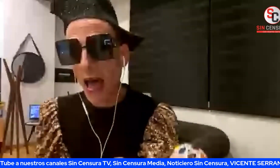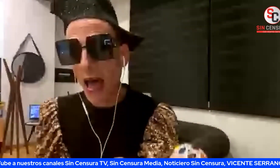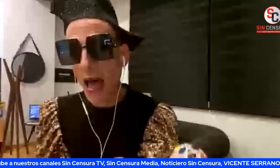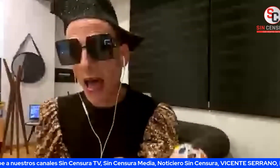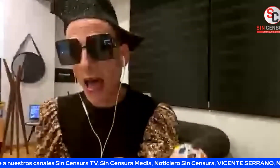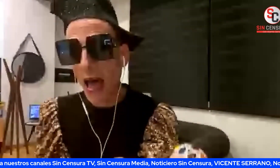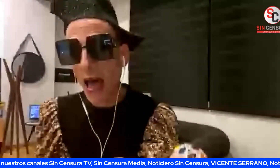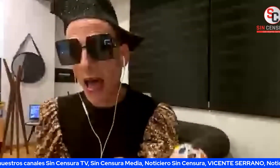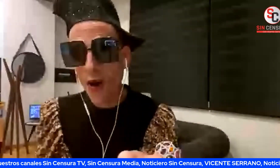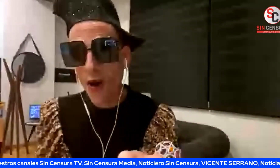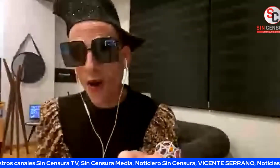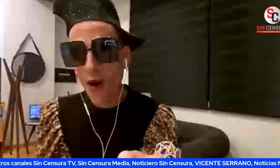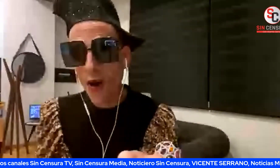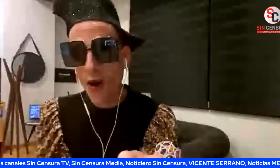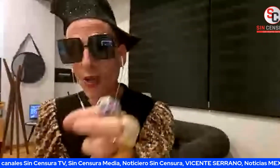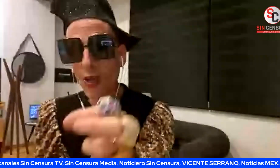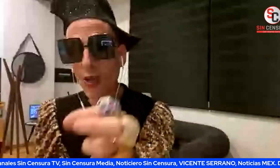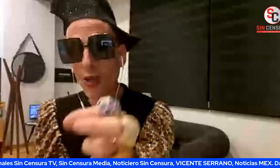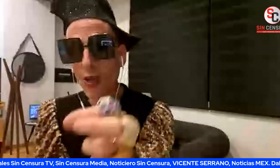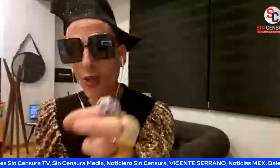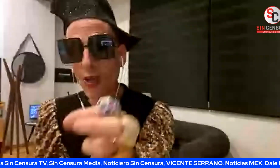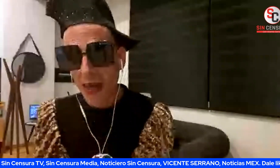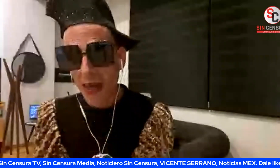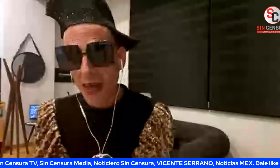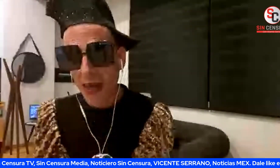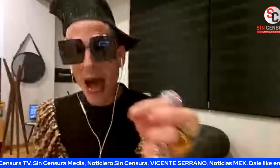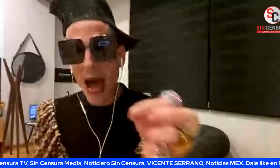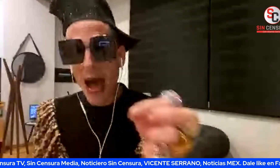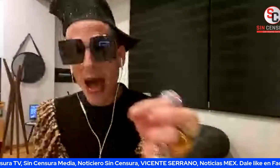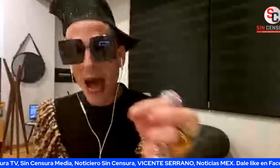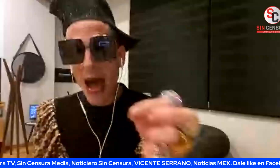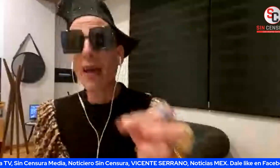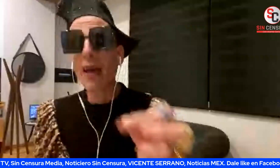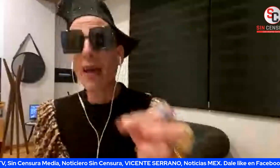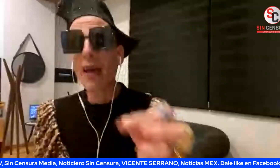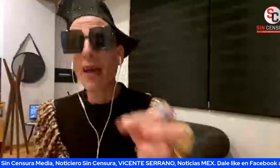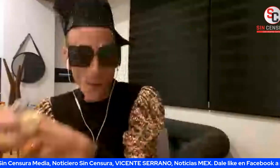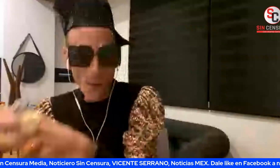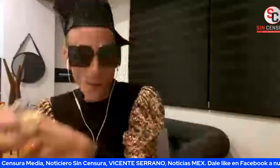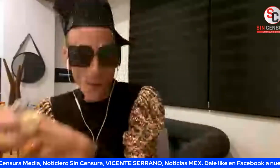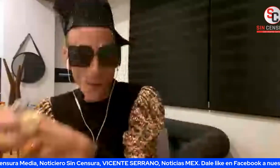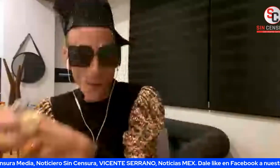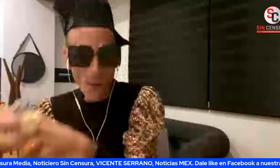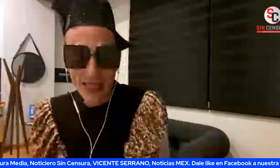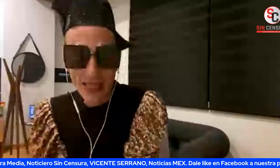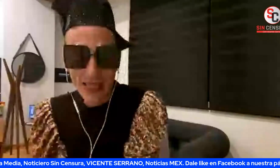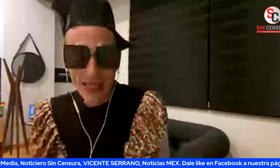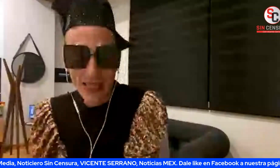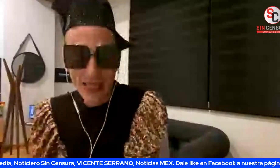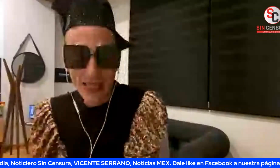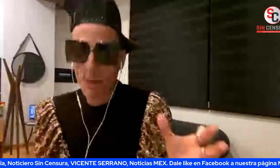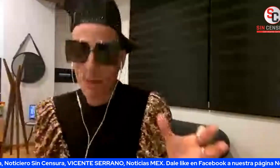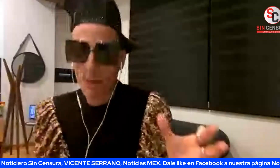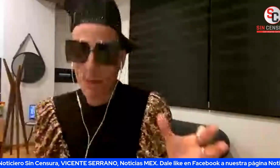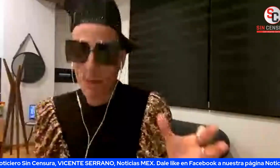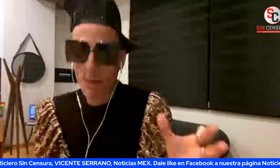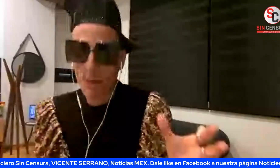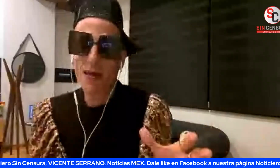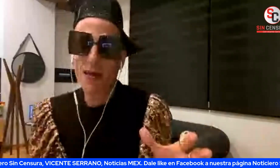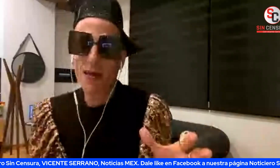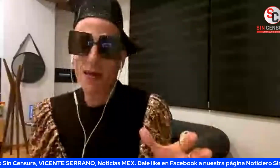estado gobernando la ciudad más en algún punto conflictiva del país porque